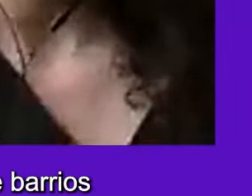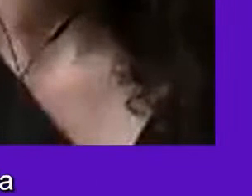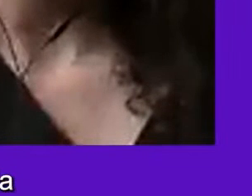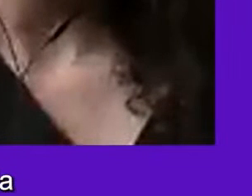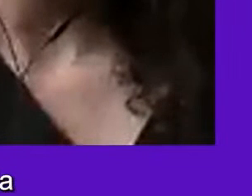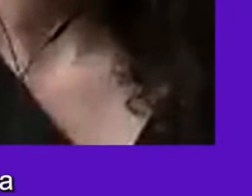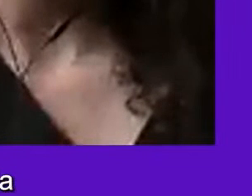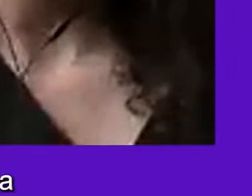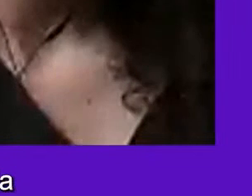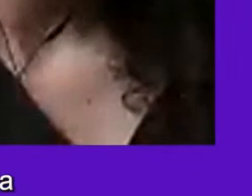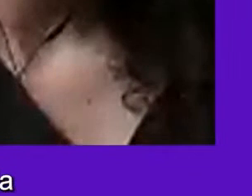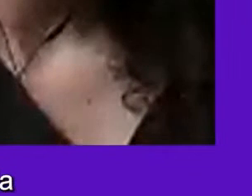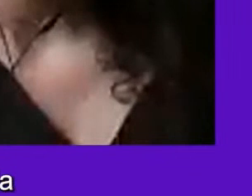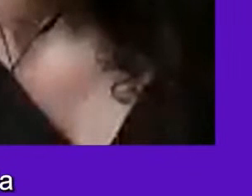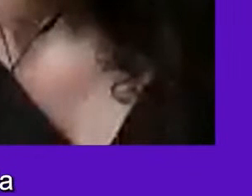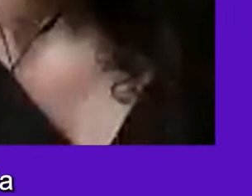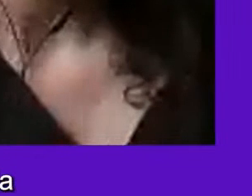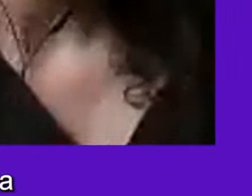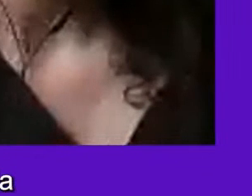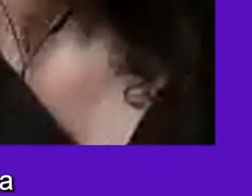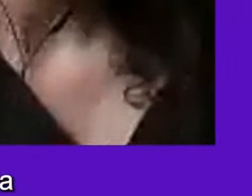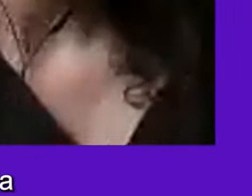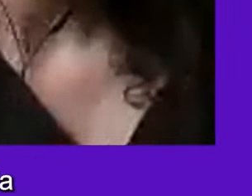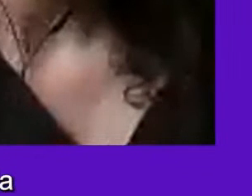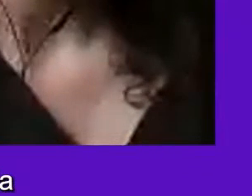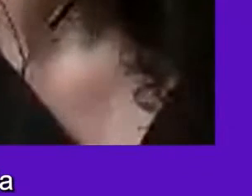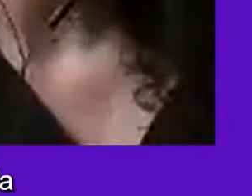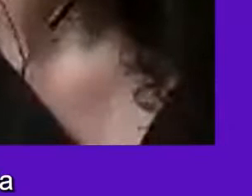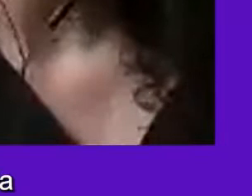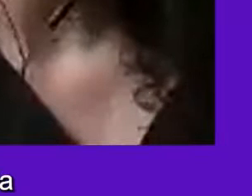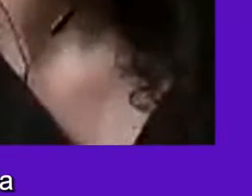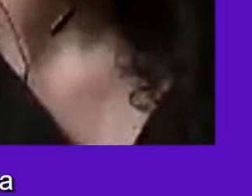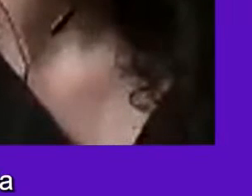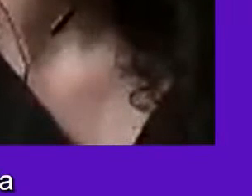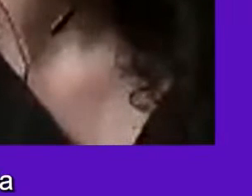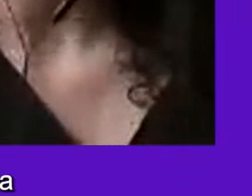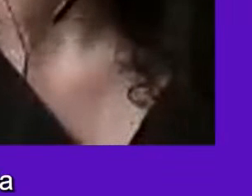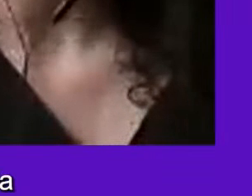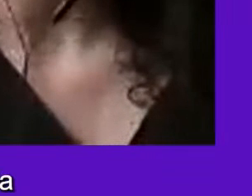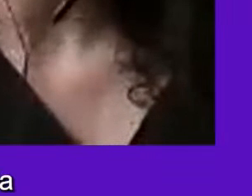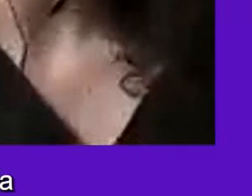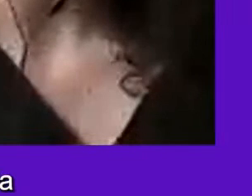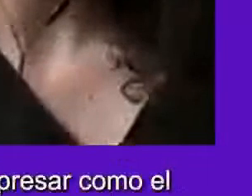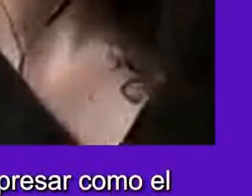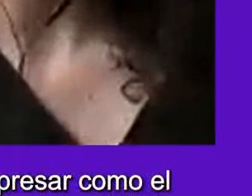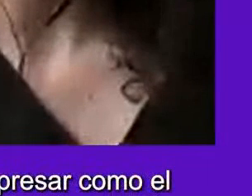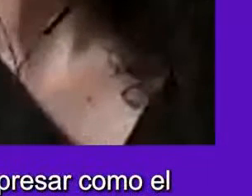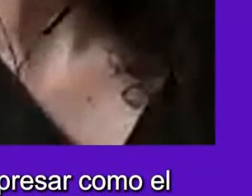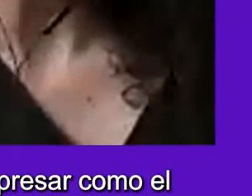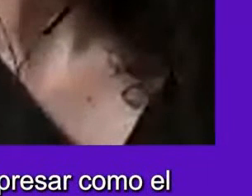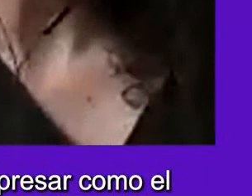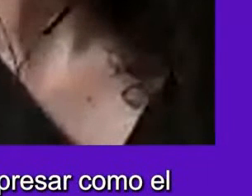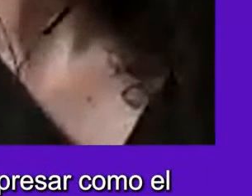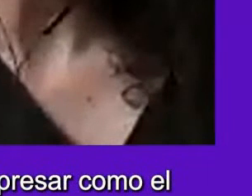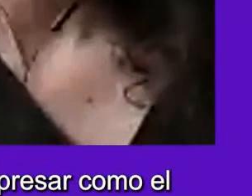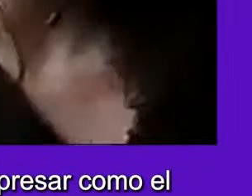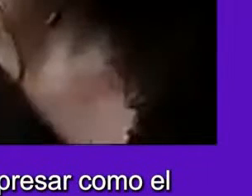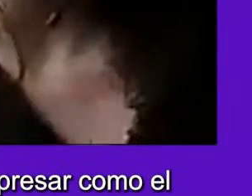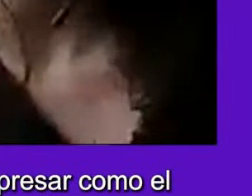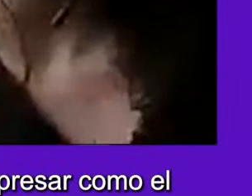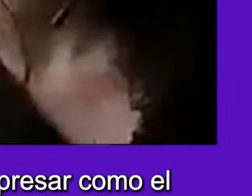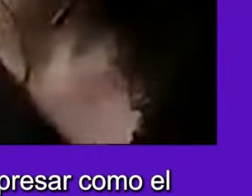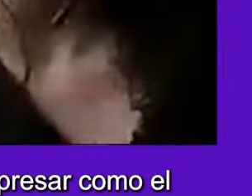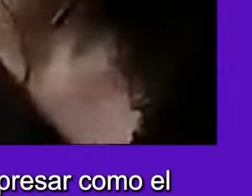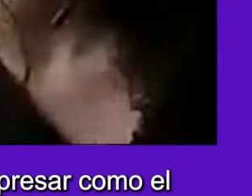Gobierno de Tlajomulco y bueno, pues ya tengo mucha experiencia trabajando en el municipio. Yo soy originaria de Jamay, Jalisco.